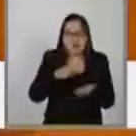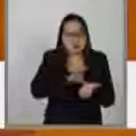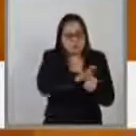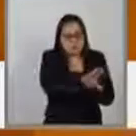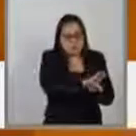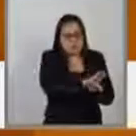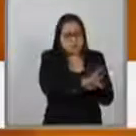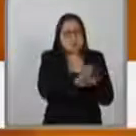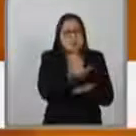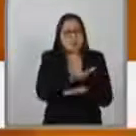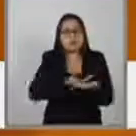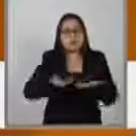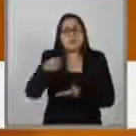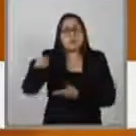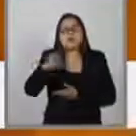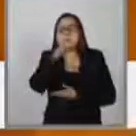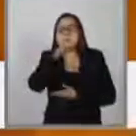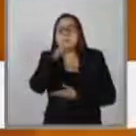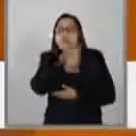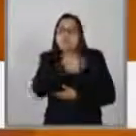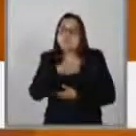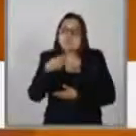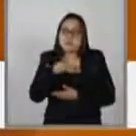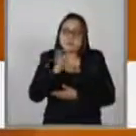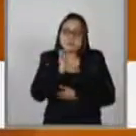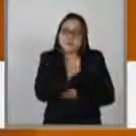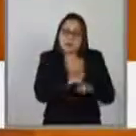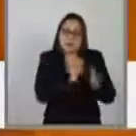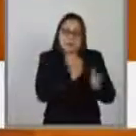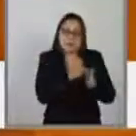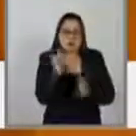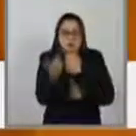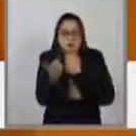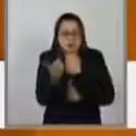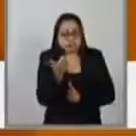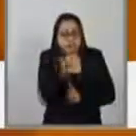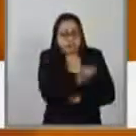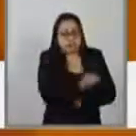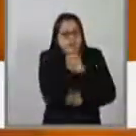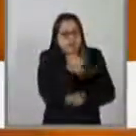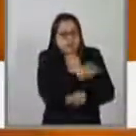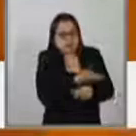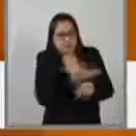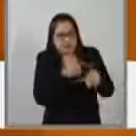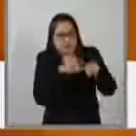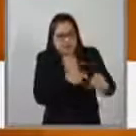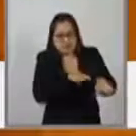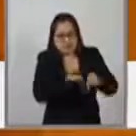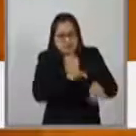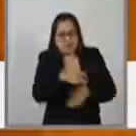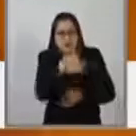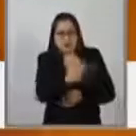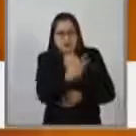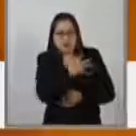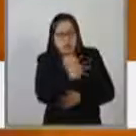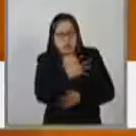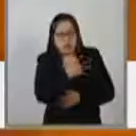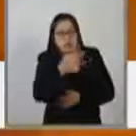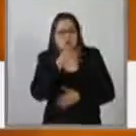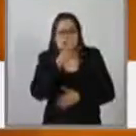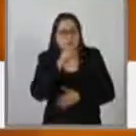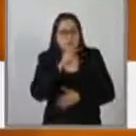que recibían. Los padres de familia han tenido que aportar de su bolsa, han tenido que sacar a sus niños de las